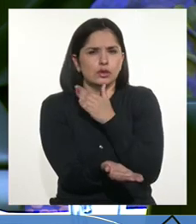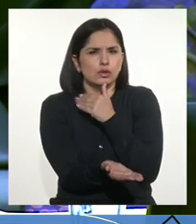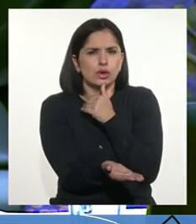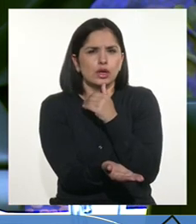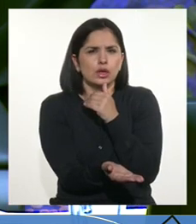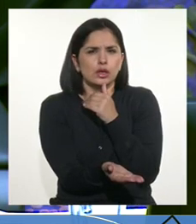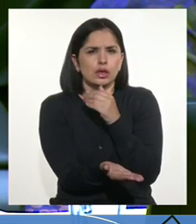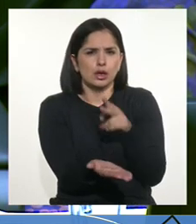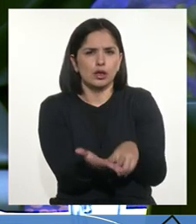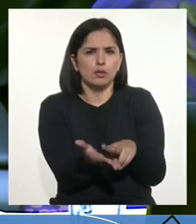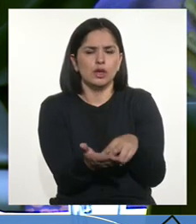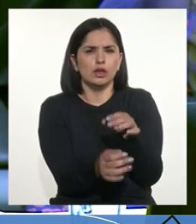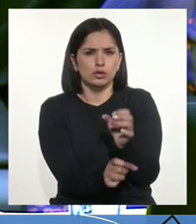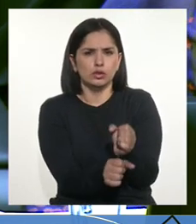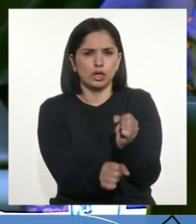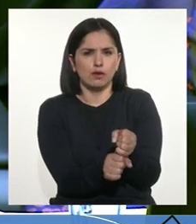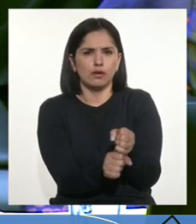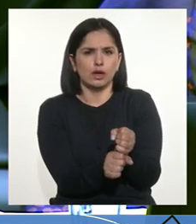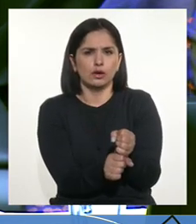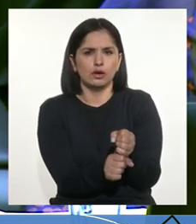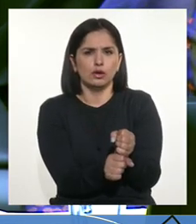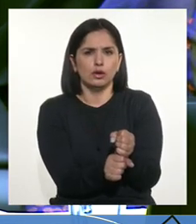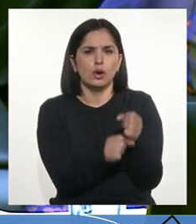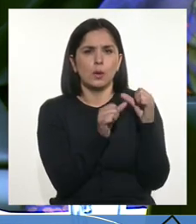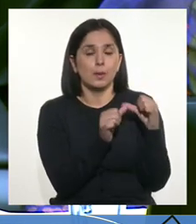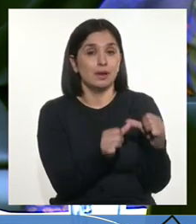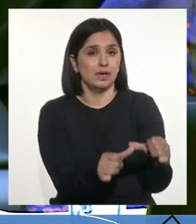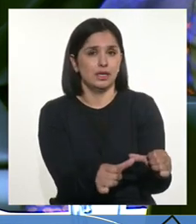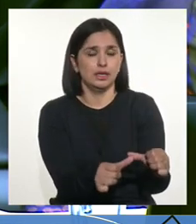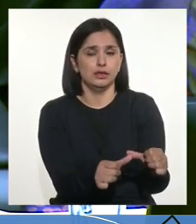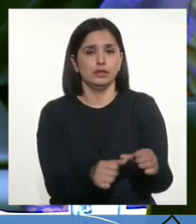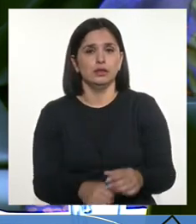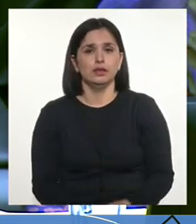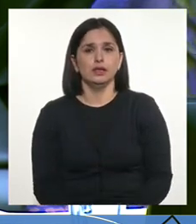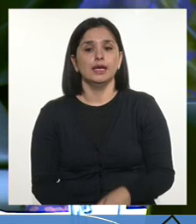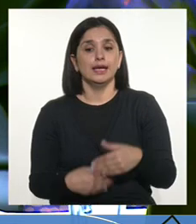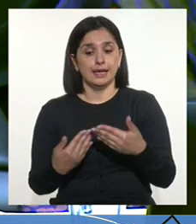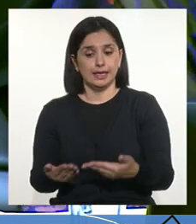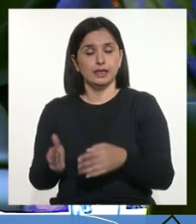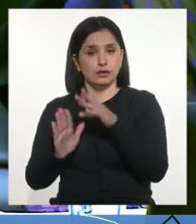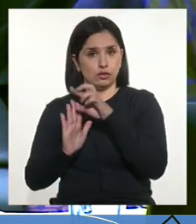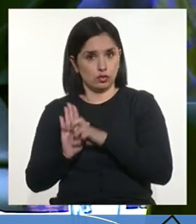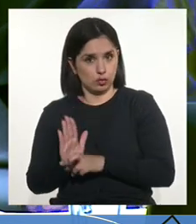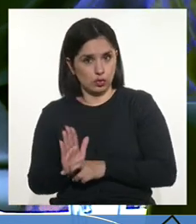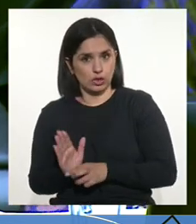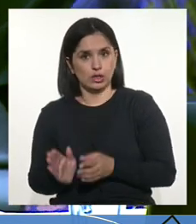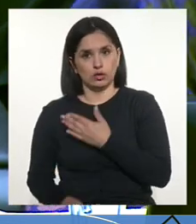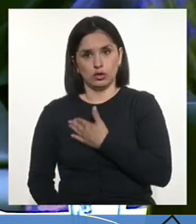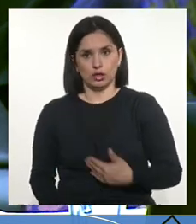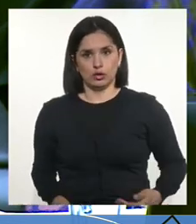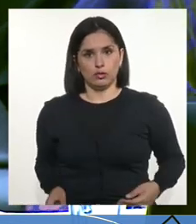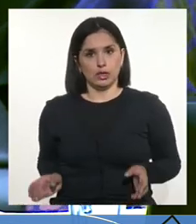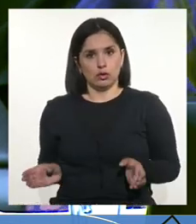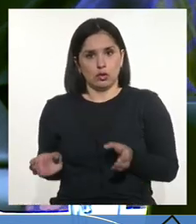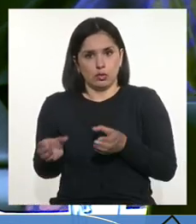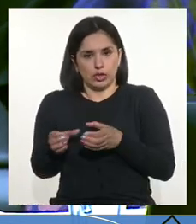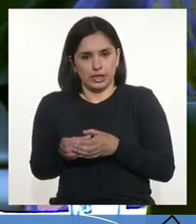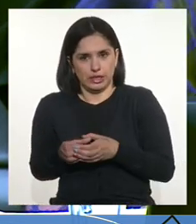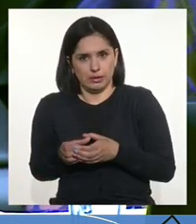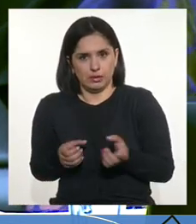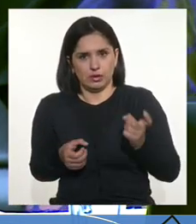se pueda ser permanente este es un proyecto de gobierno corporativo con la presencia